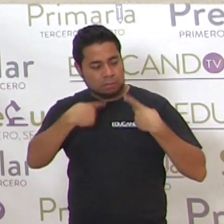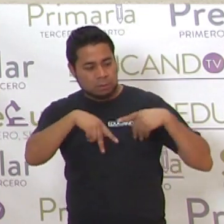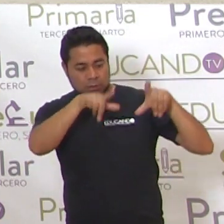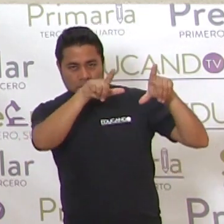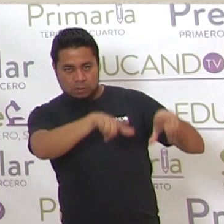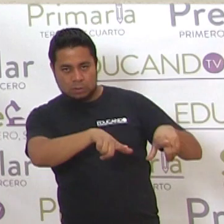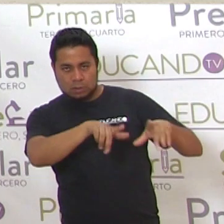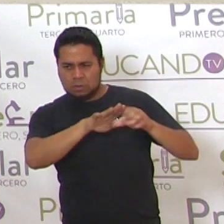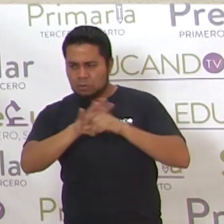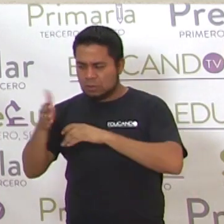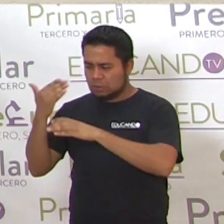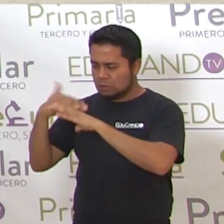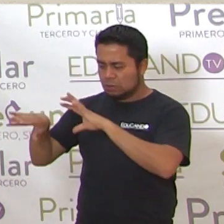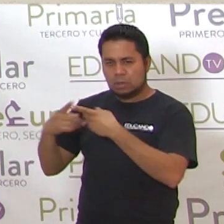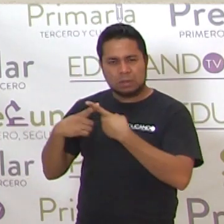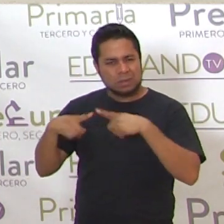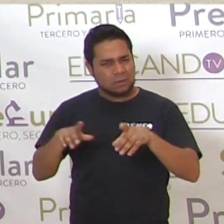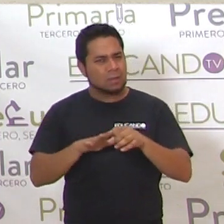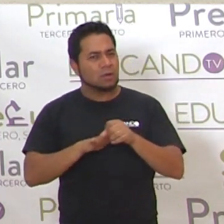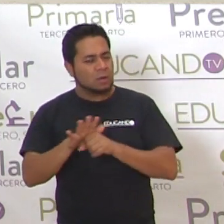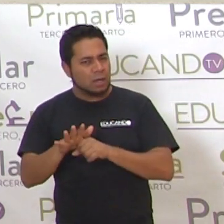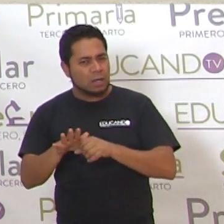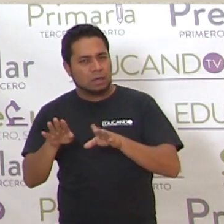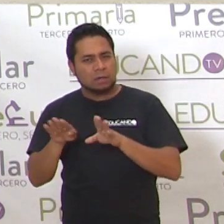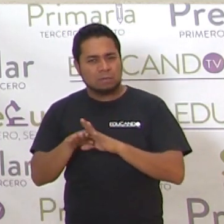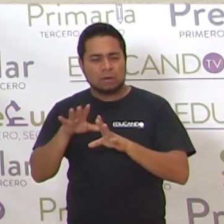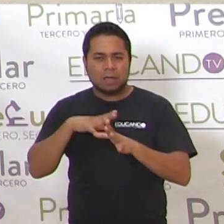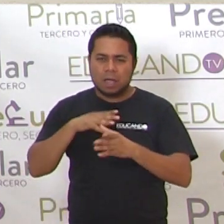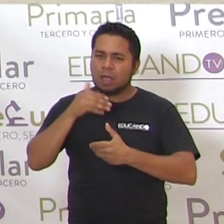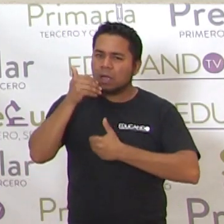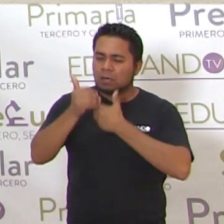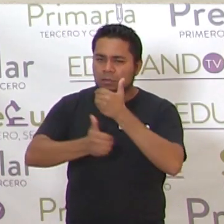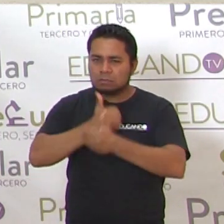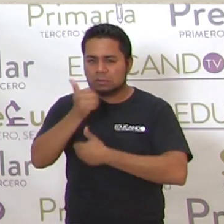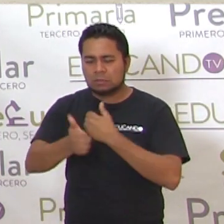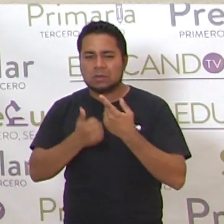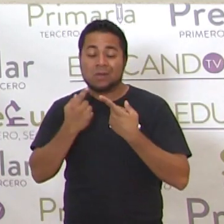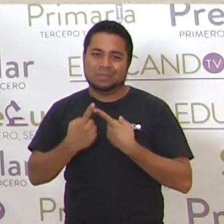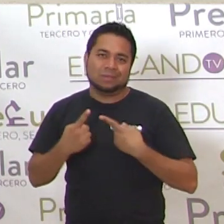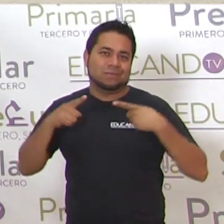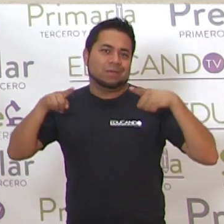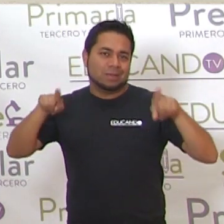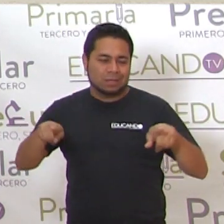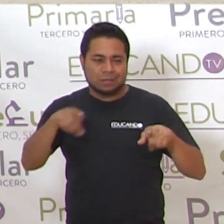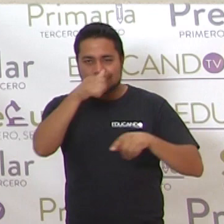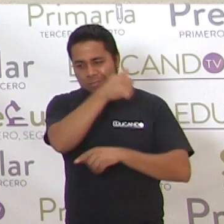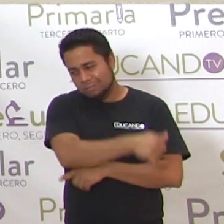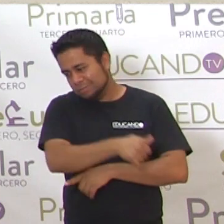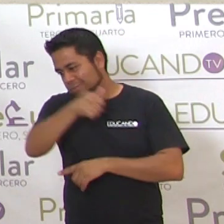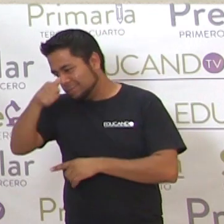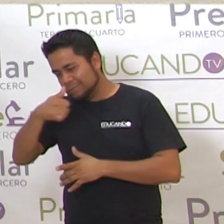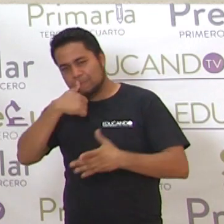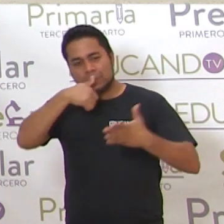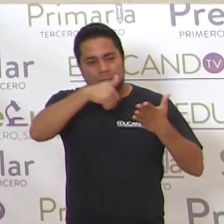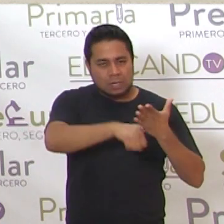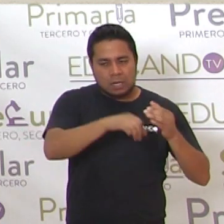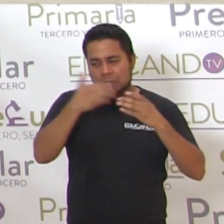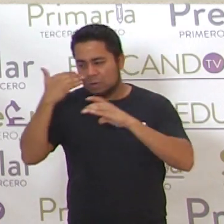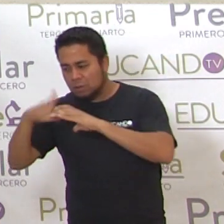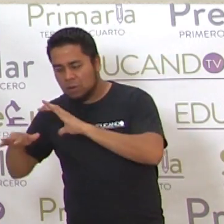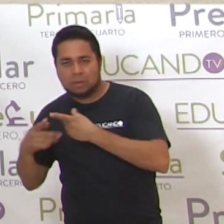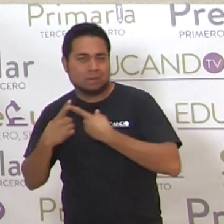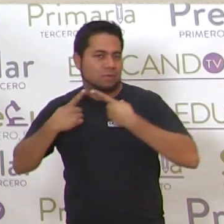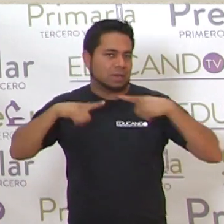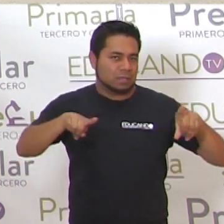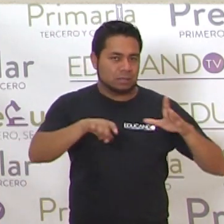y el correo electrónico como unos procesos como un proceso diferente en cada una de los en cada uno de los formatos